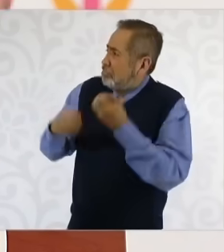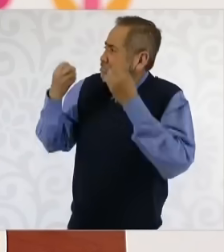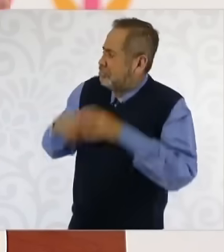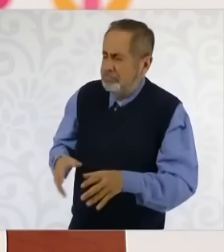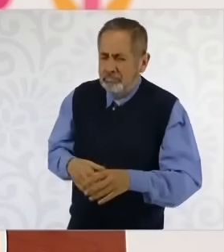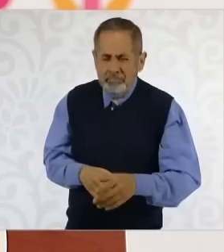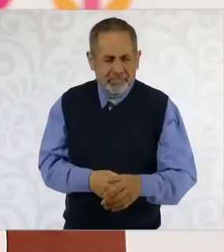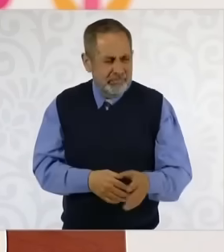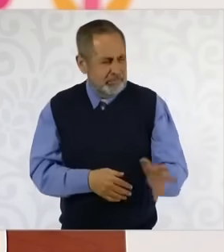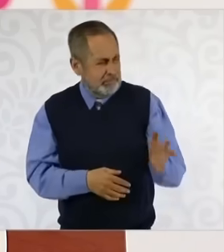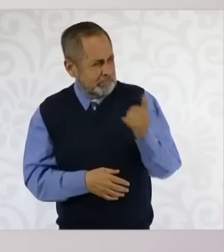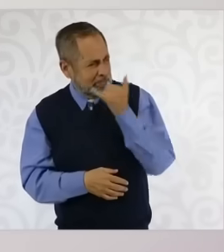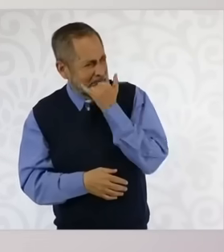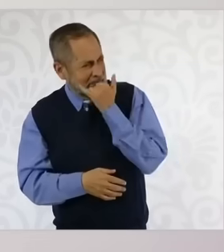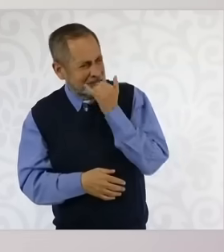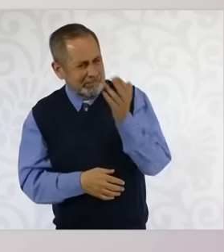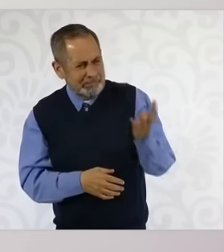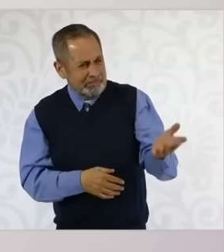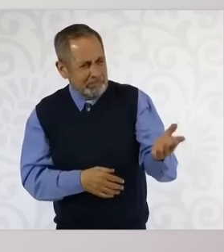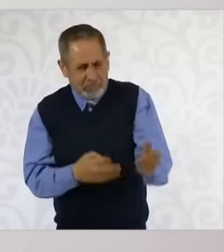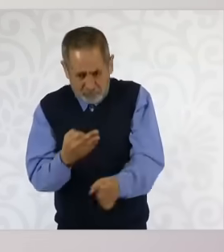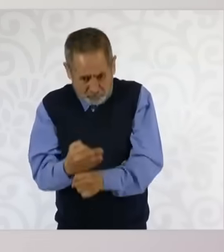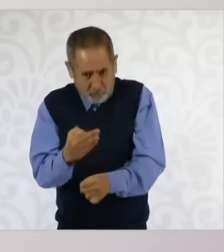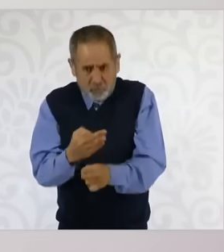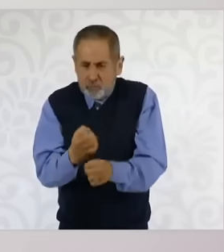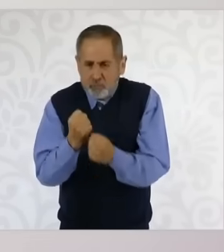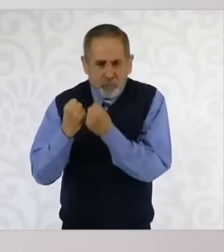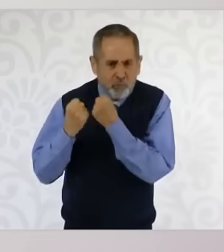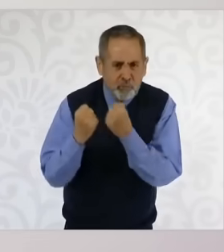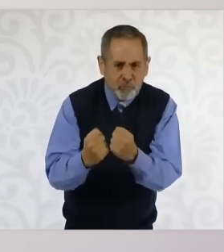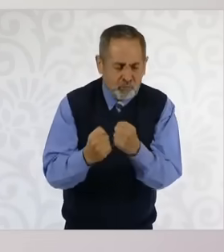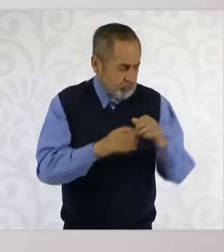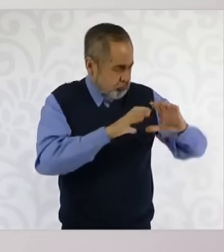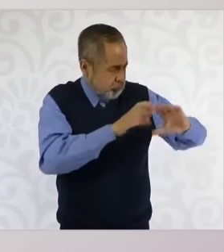Si hoy está más fortalecida que nunca.